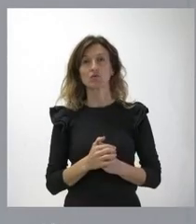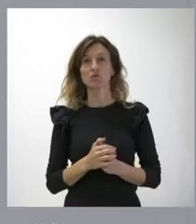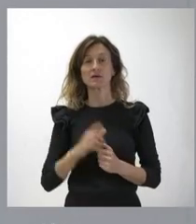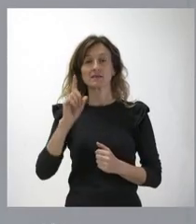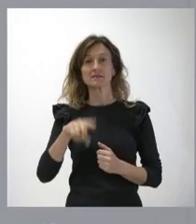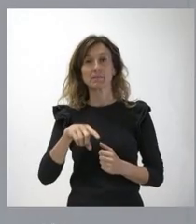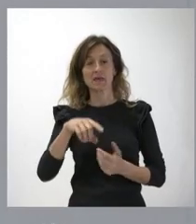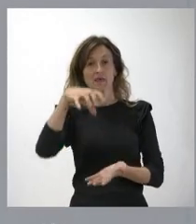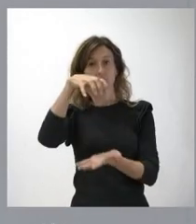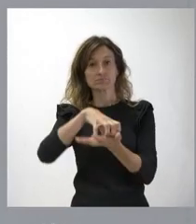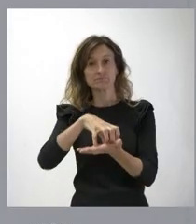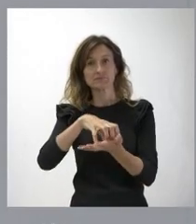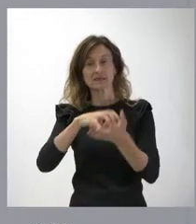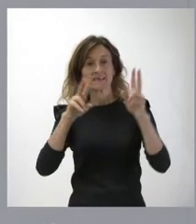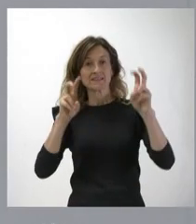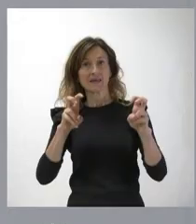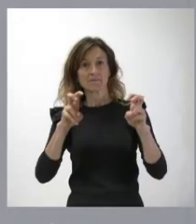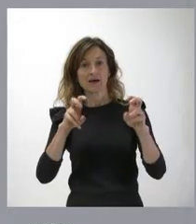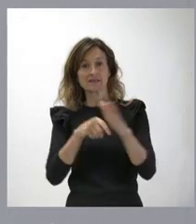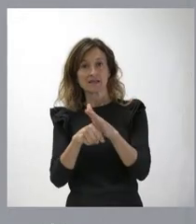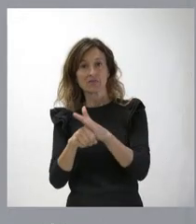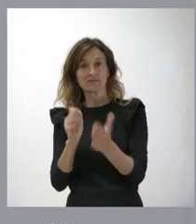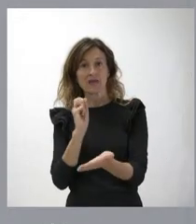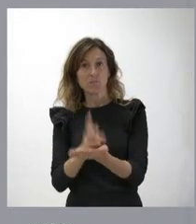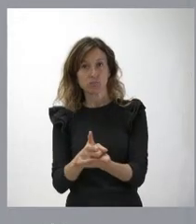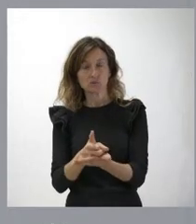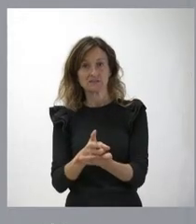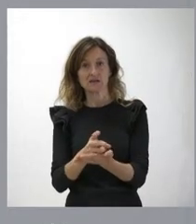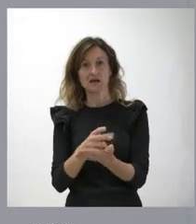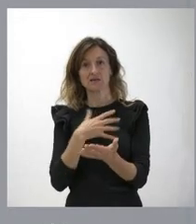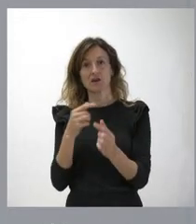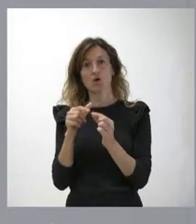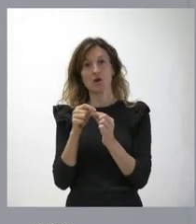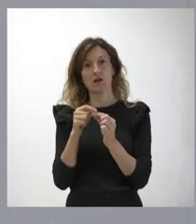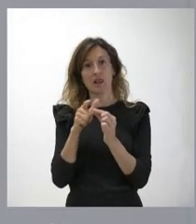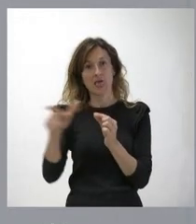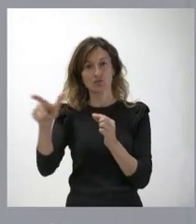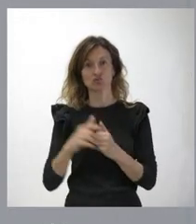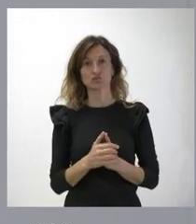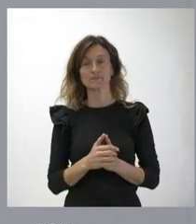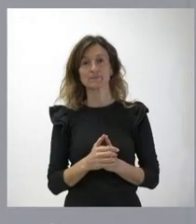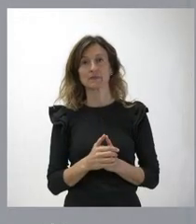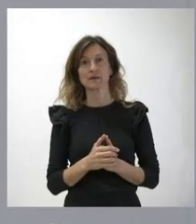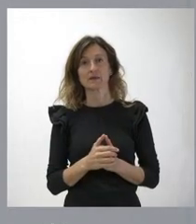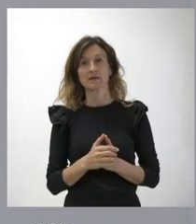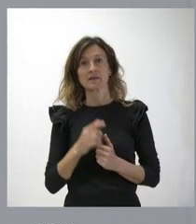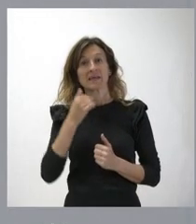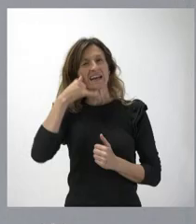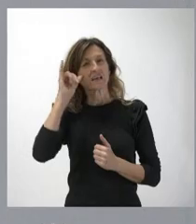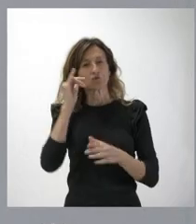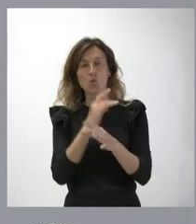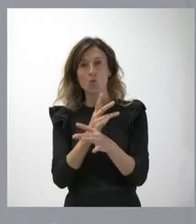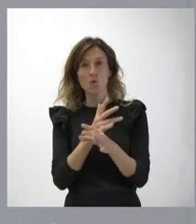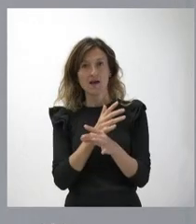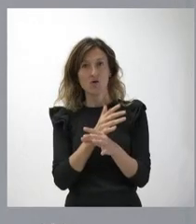de casas eh Y instalaciones de apuestas Aquí no se trata eh de poner de manifiesto que el riesgo del juego es un